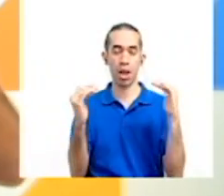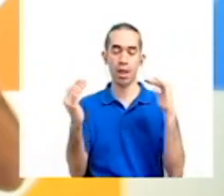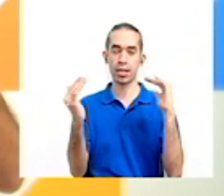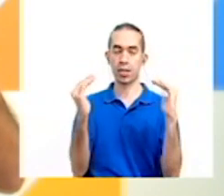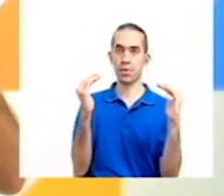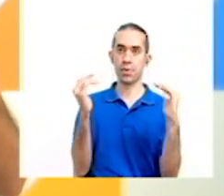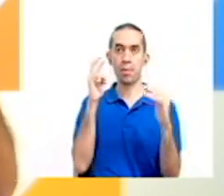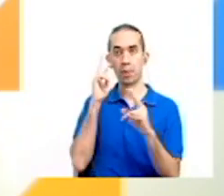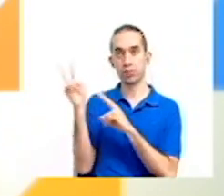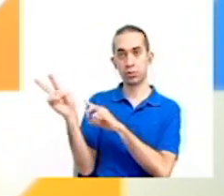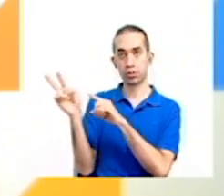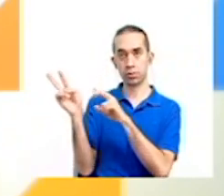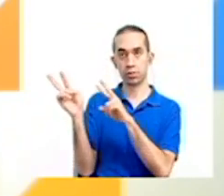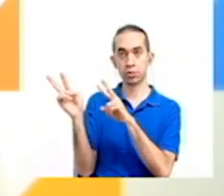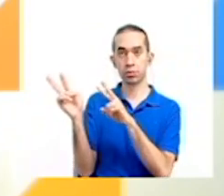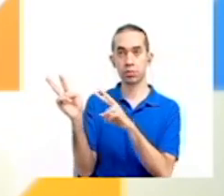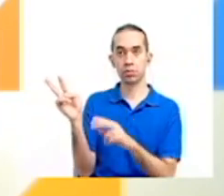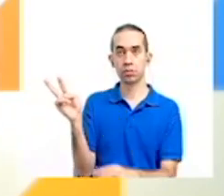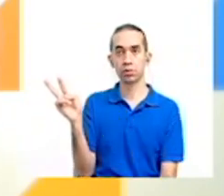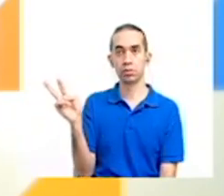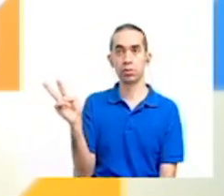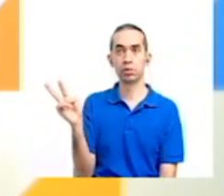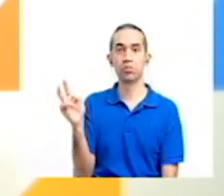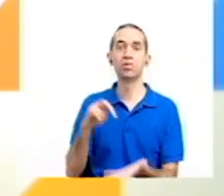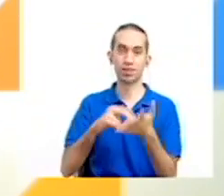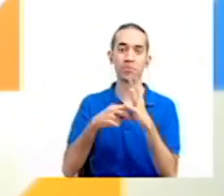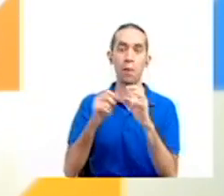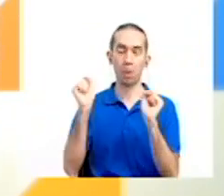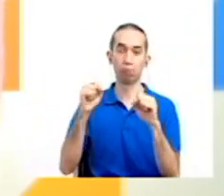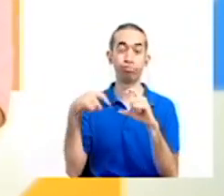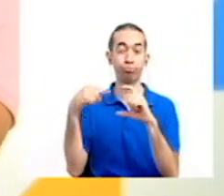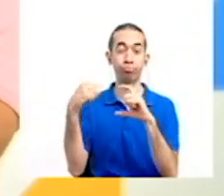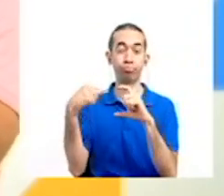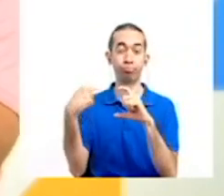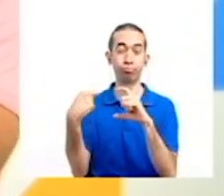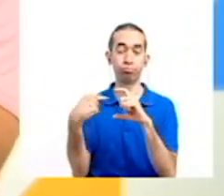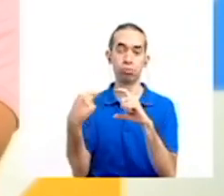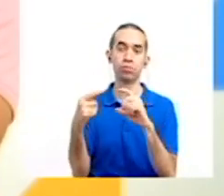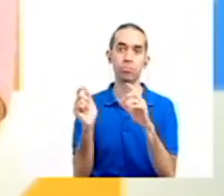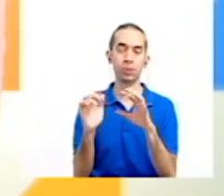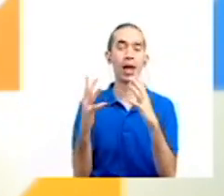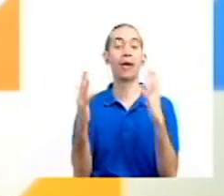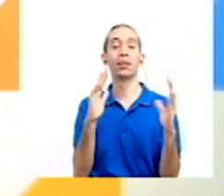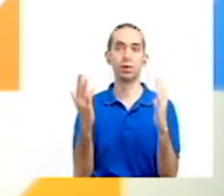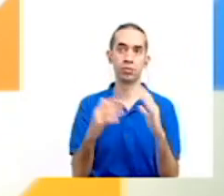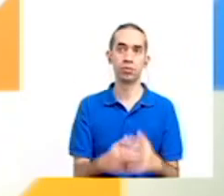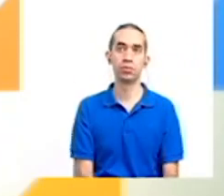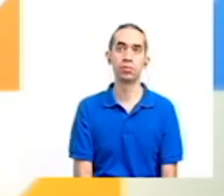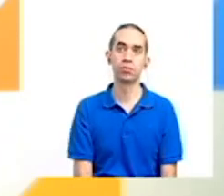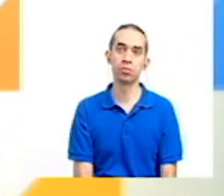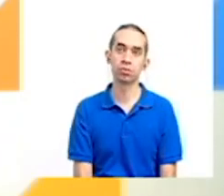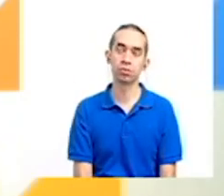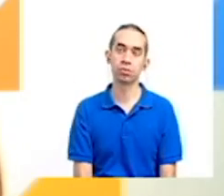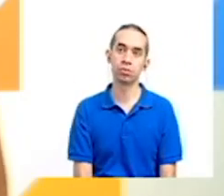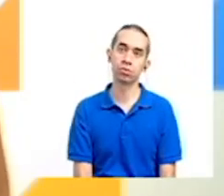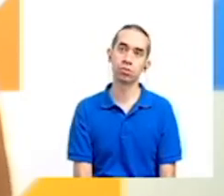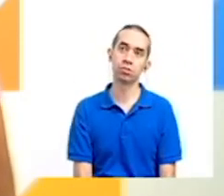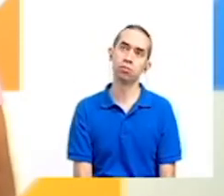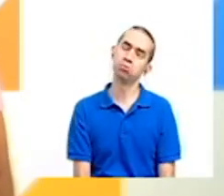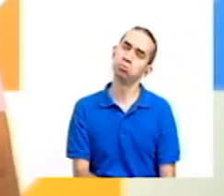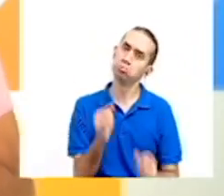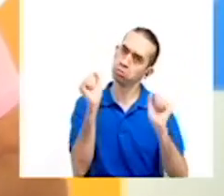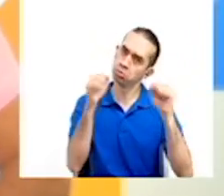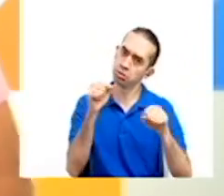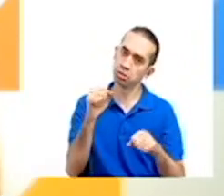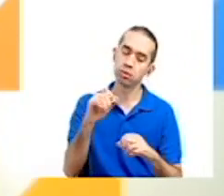lo ven? Ok, y eso es lo que permite que el spinner gire mucho. Ahora, podría decir yo, si esto